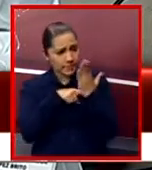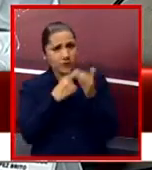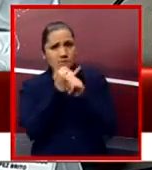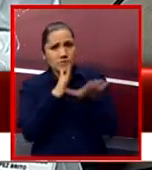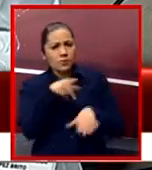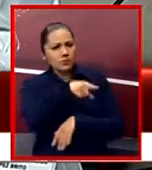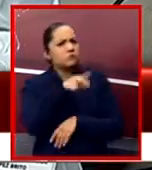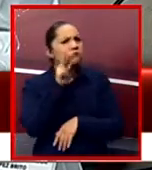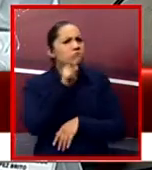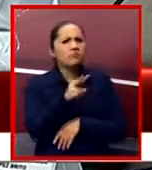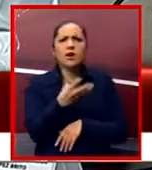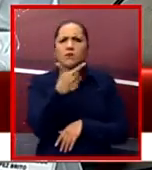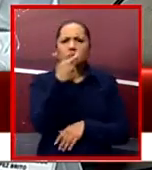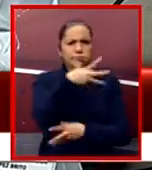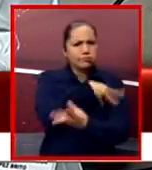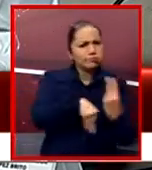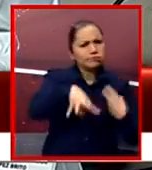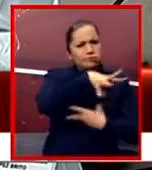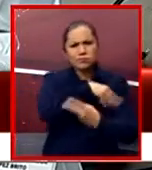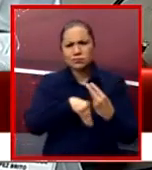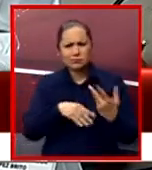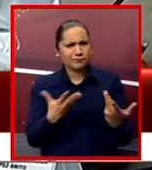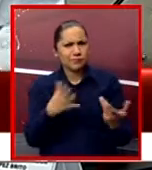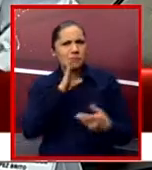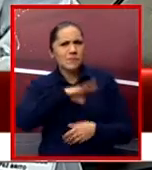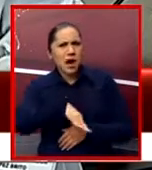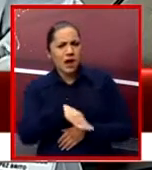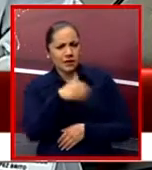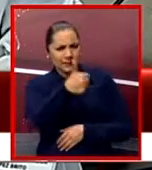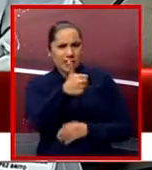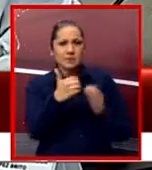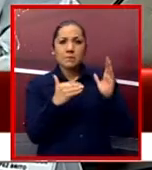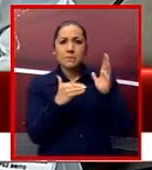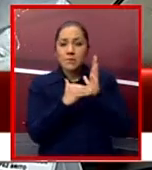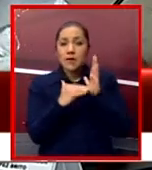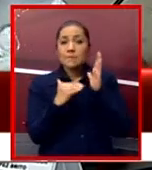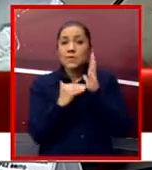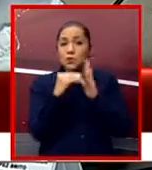malos manejos por alrededor de 6 mil millones de pesos,